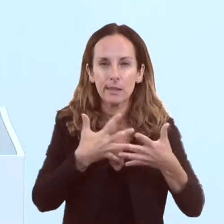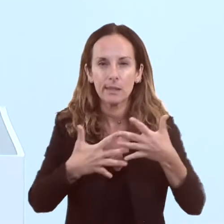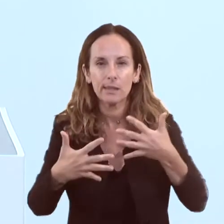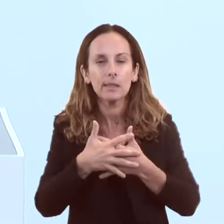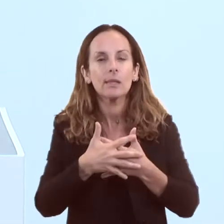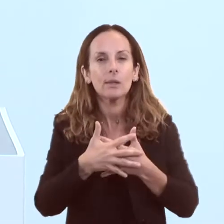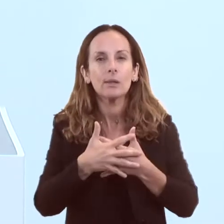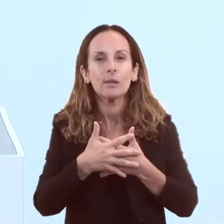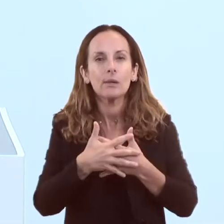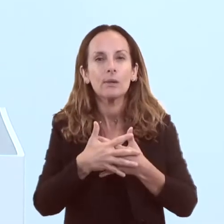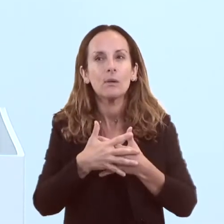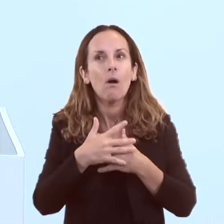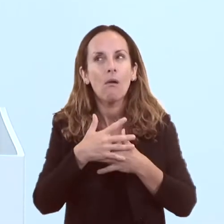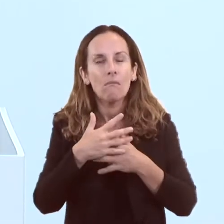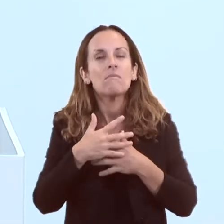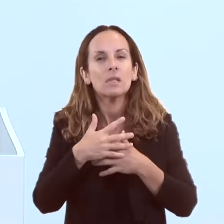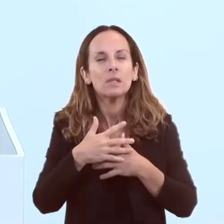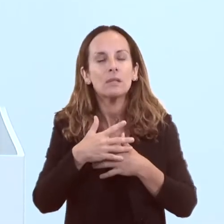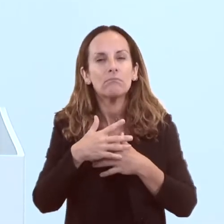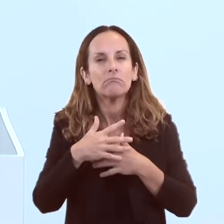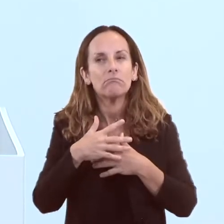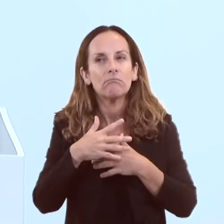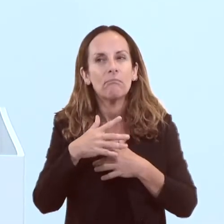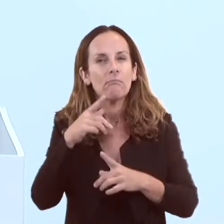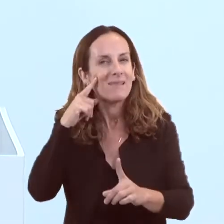que asuma incluso el reto de